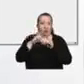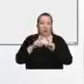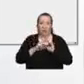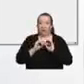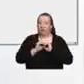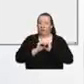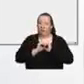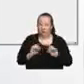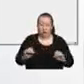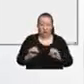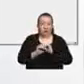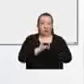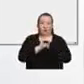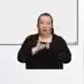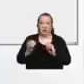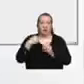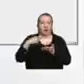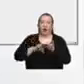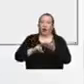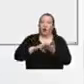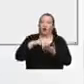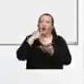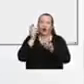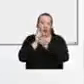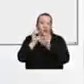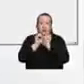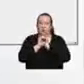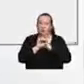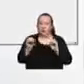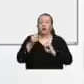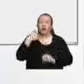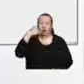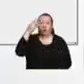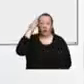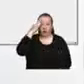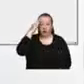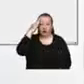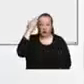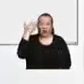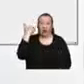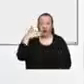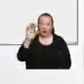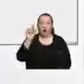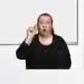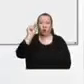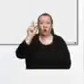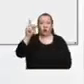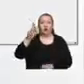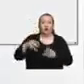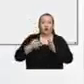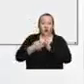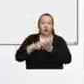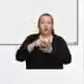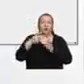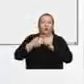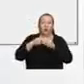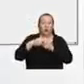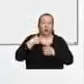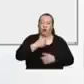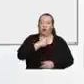nunca mejor mi hijo de derecho no soportaba los deberes porque sabía un poco como me molestaba me molestaba que